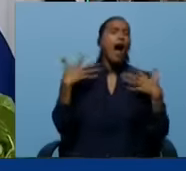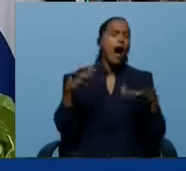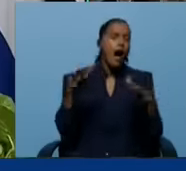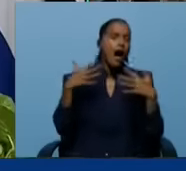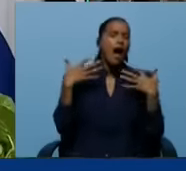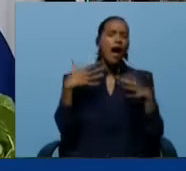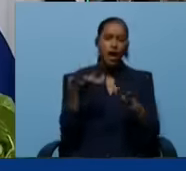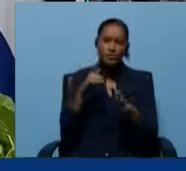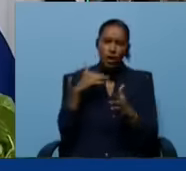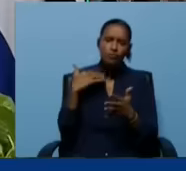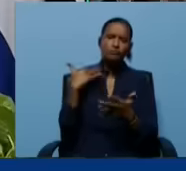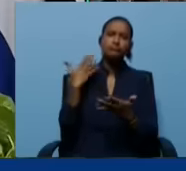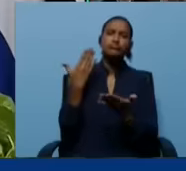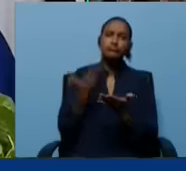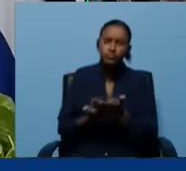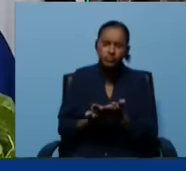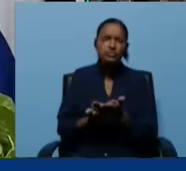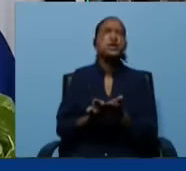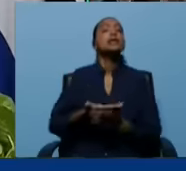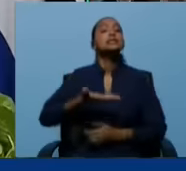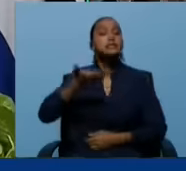El Vaticano es un instrumento más